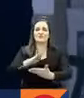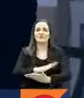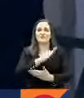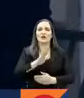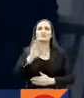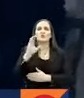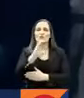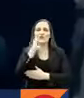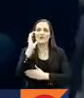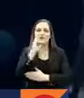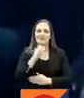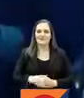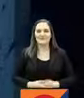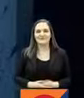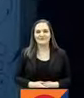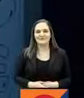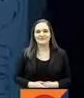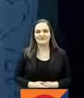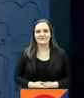colombiana.